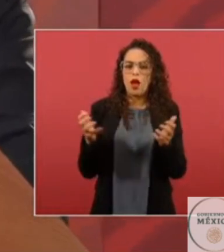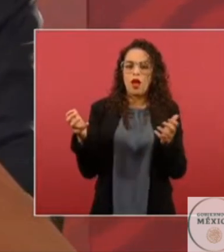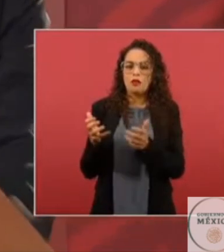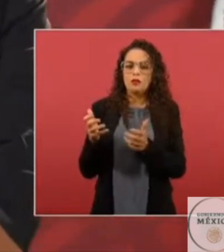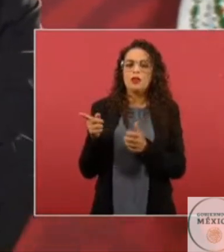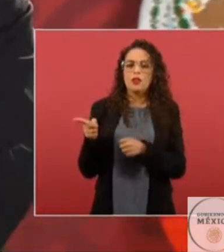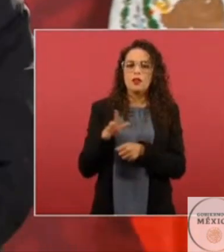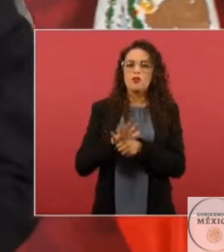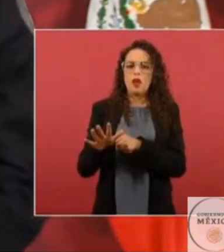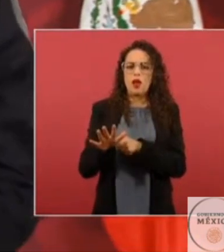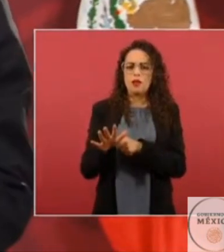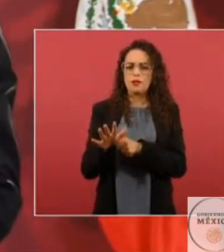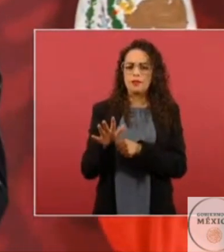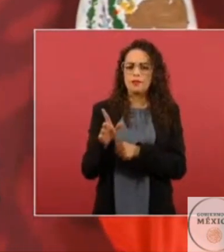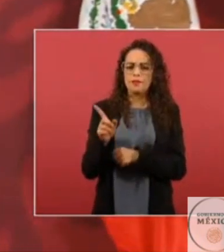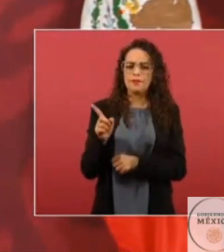hasta